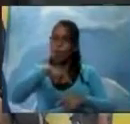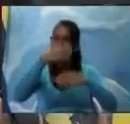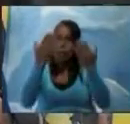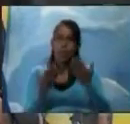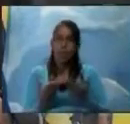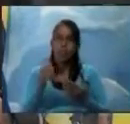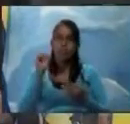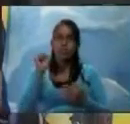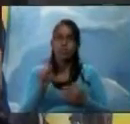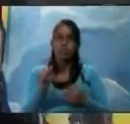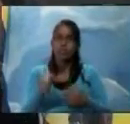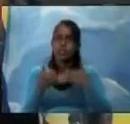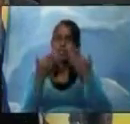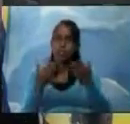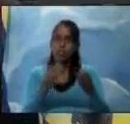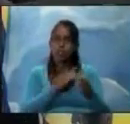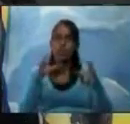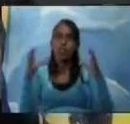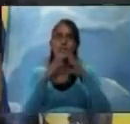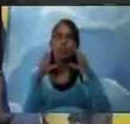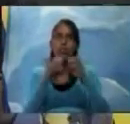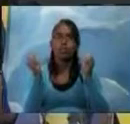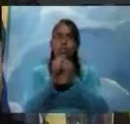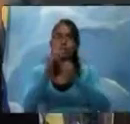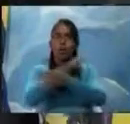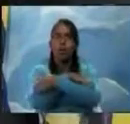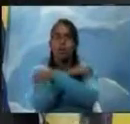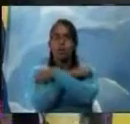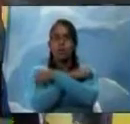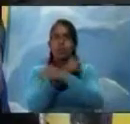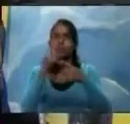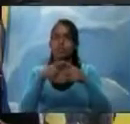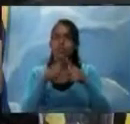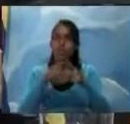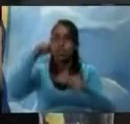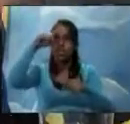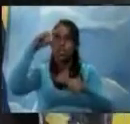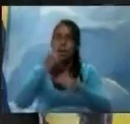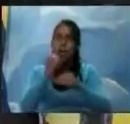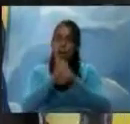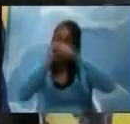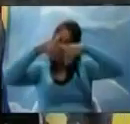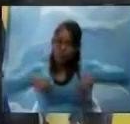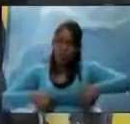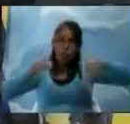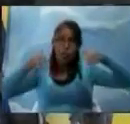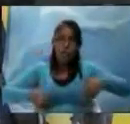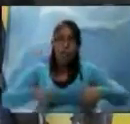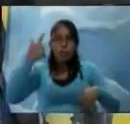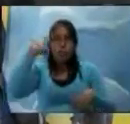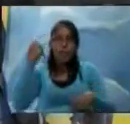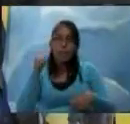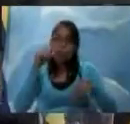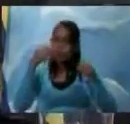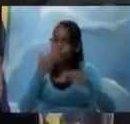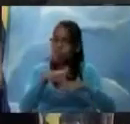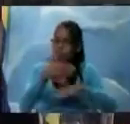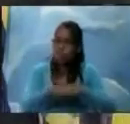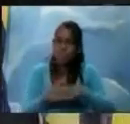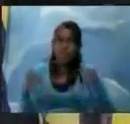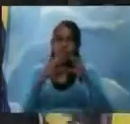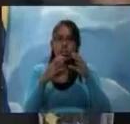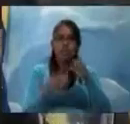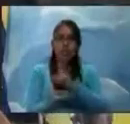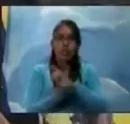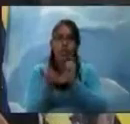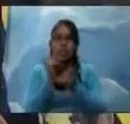dado. Si te entregaron una congregación con una oveja, bueno, mire, trabaje fuerte para que pronto esa congregación se